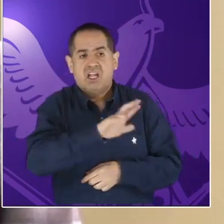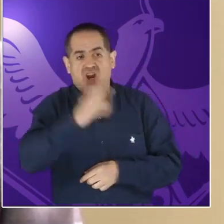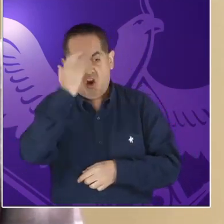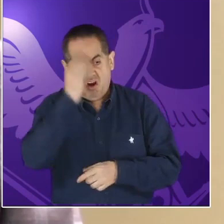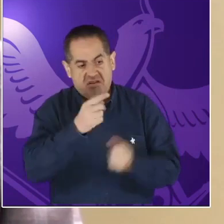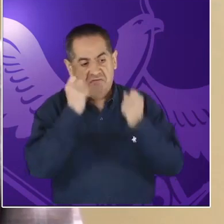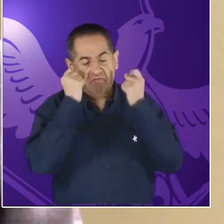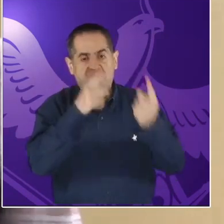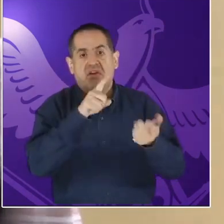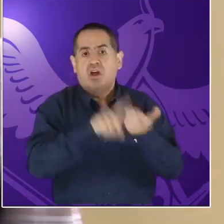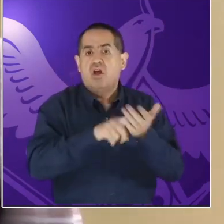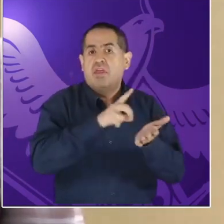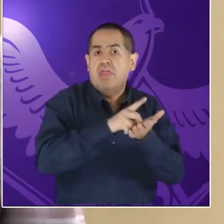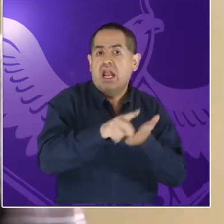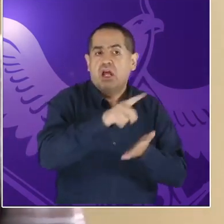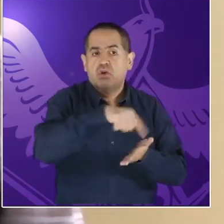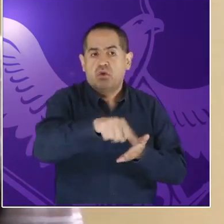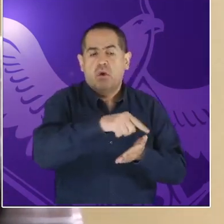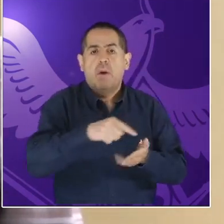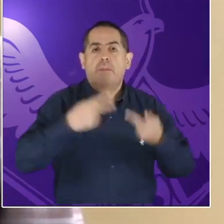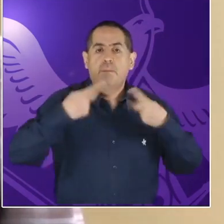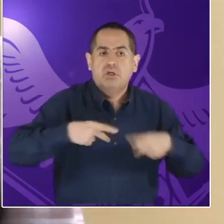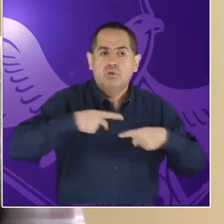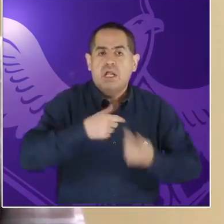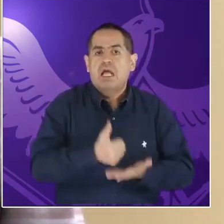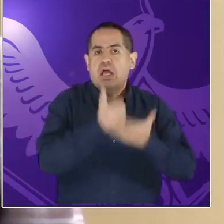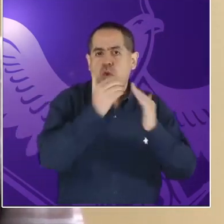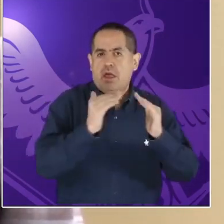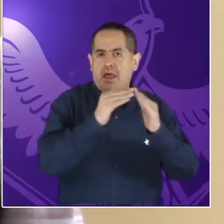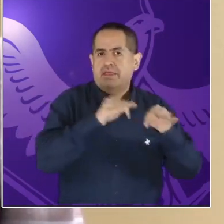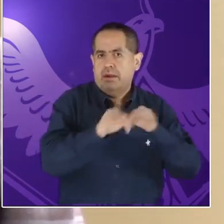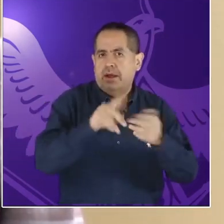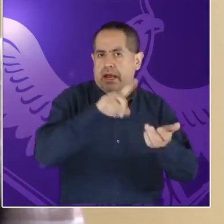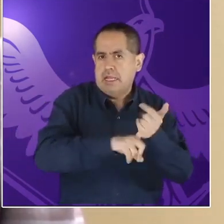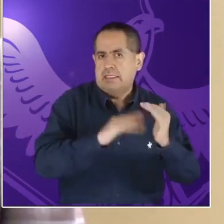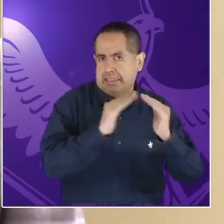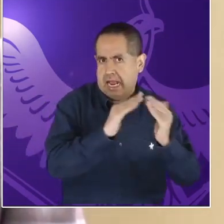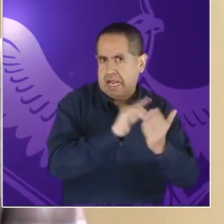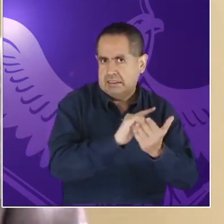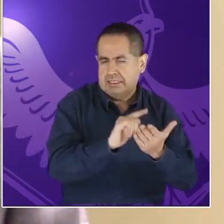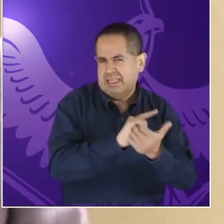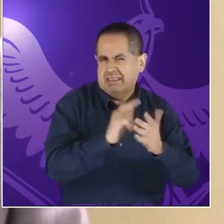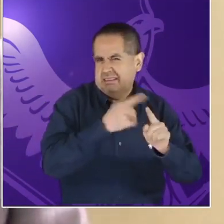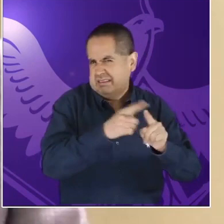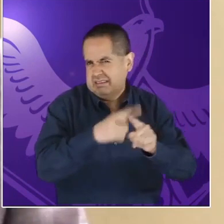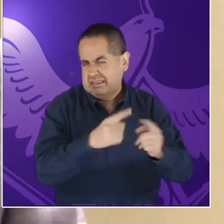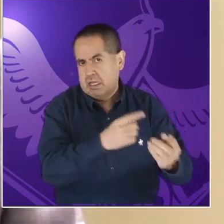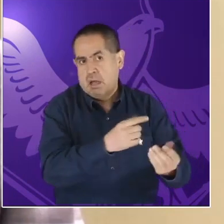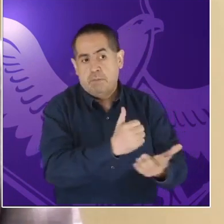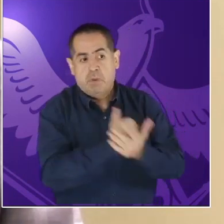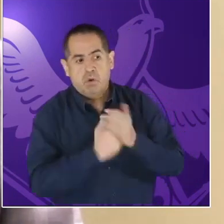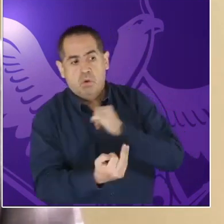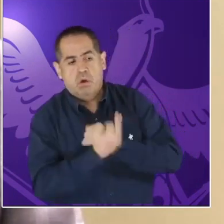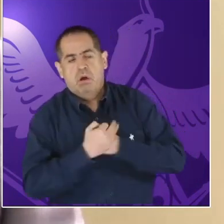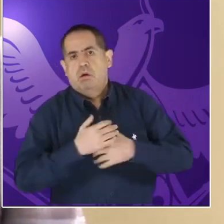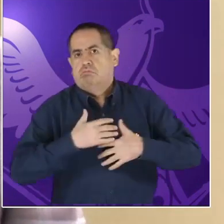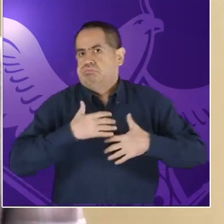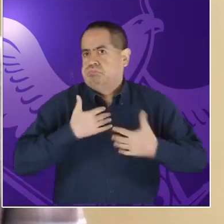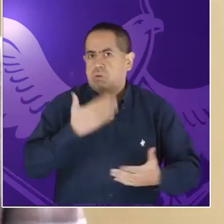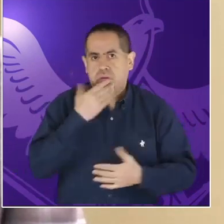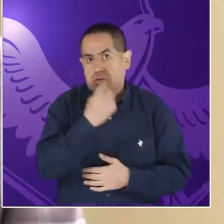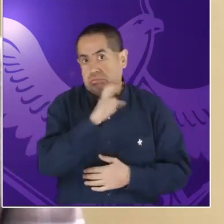en el reconocimiento de los derechos de las y los empleados domésticos. Entonces es muy